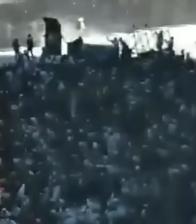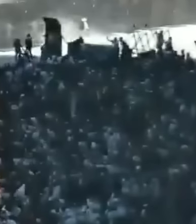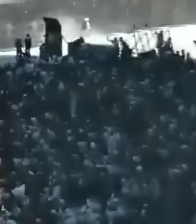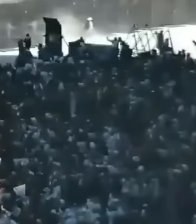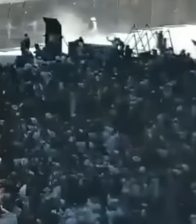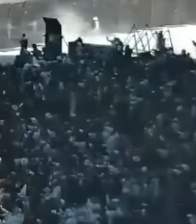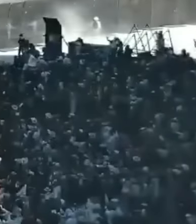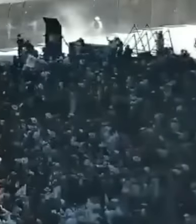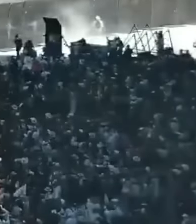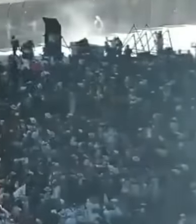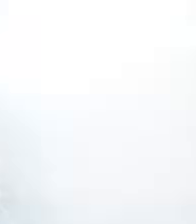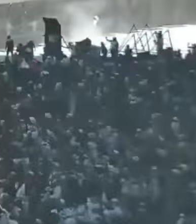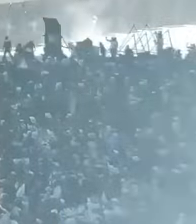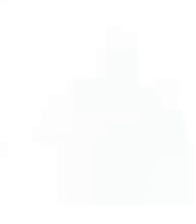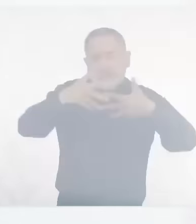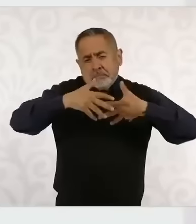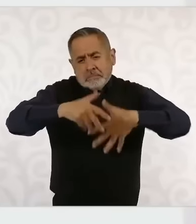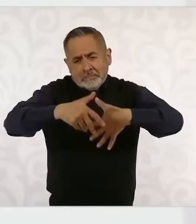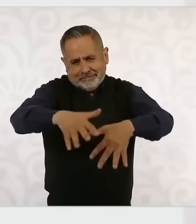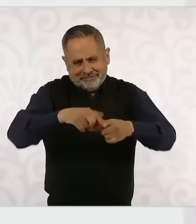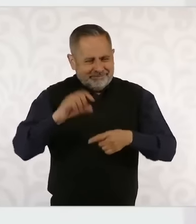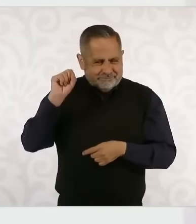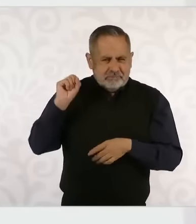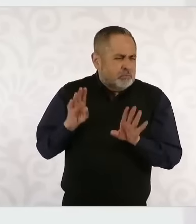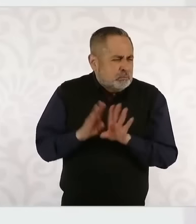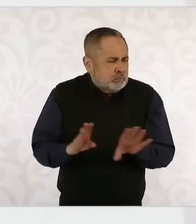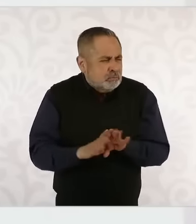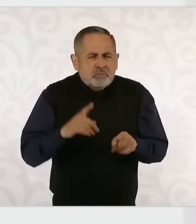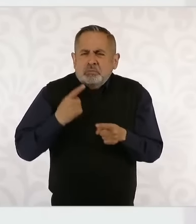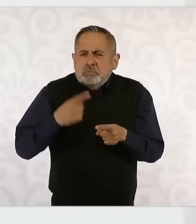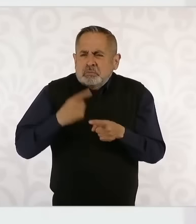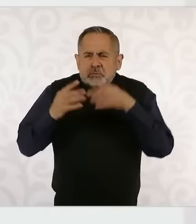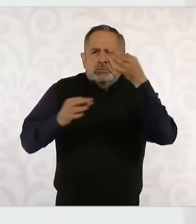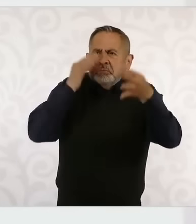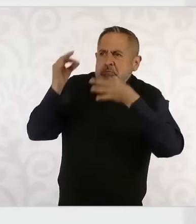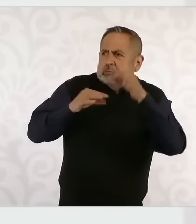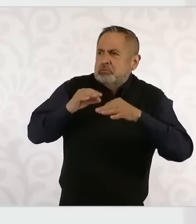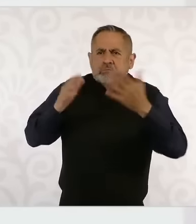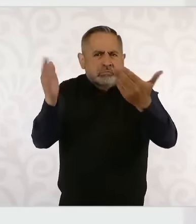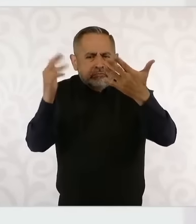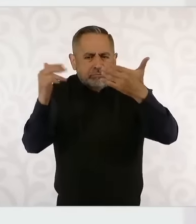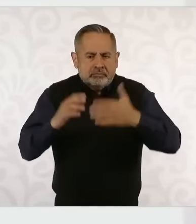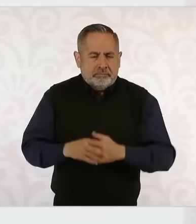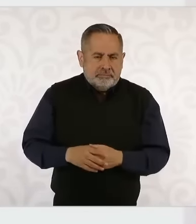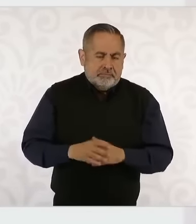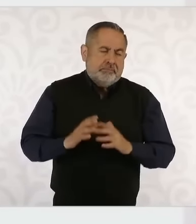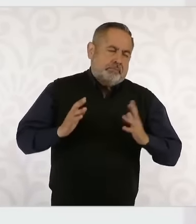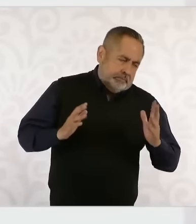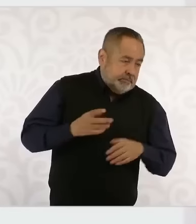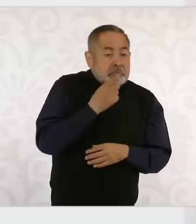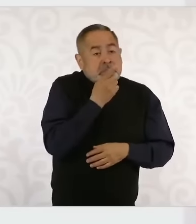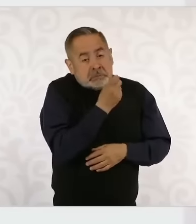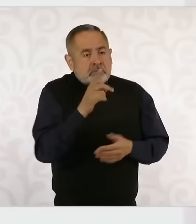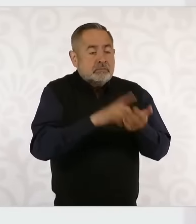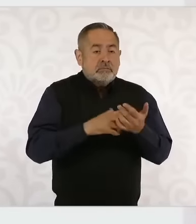la presidenta Claudia Sheinbaum anunció que instruyó personalmente a la fiscal de la Ciudad de México, Berta